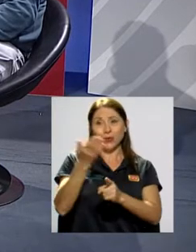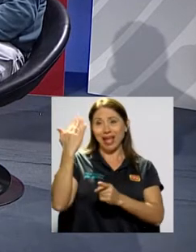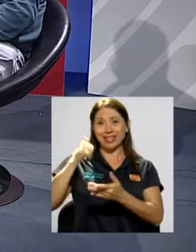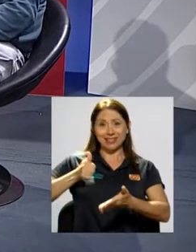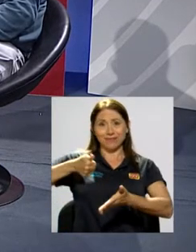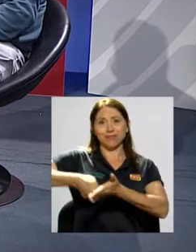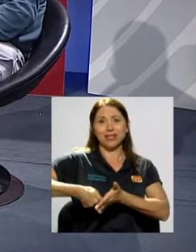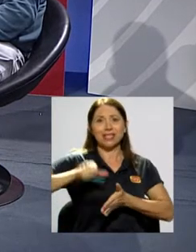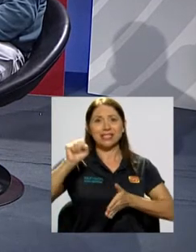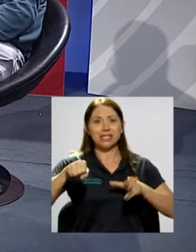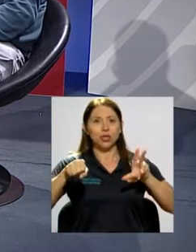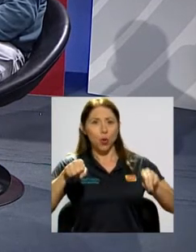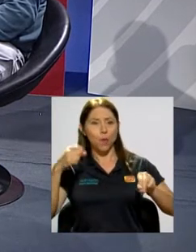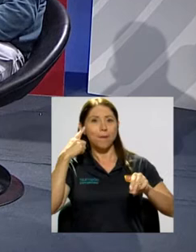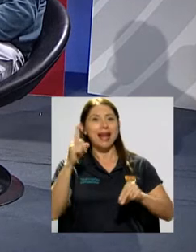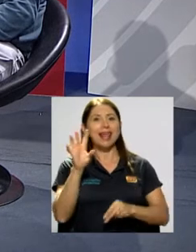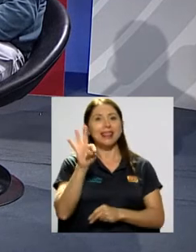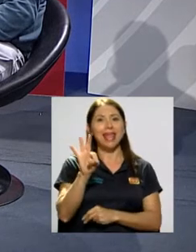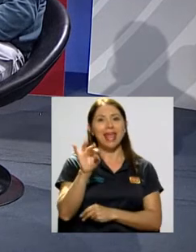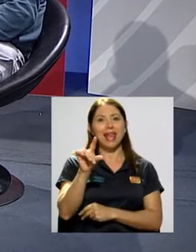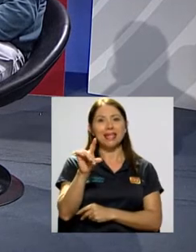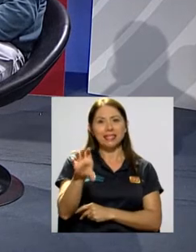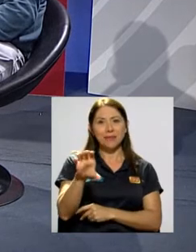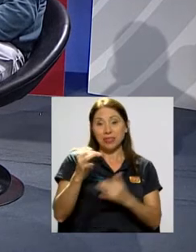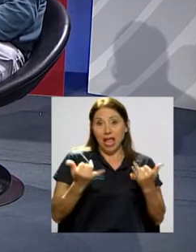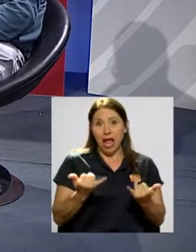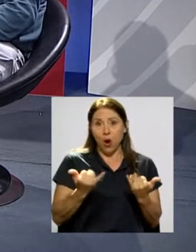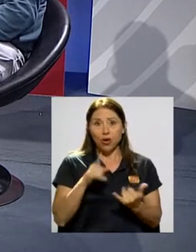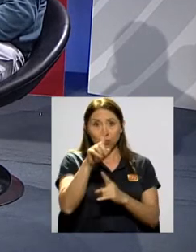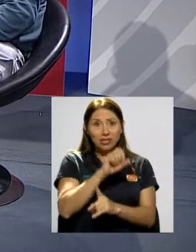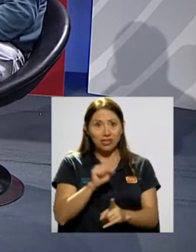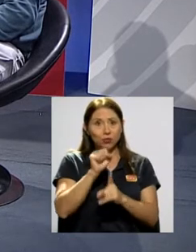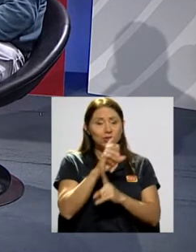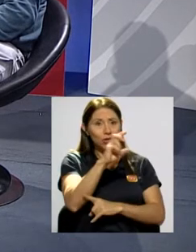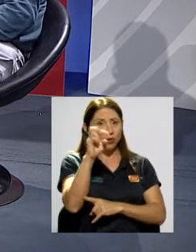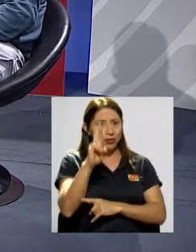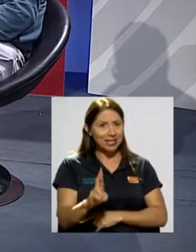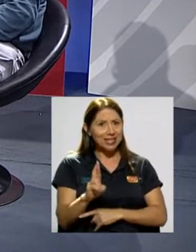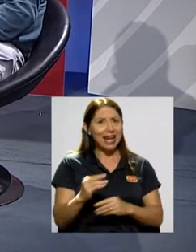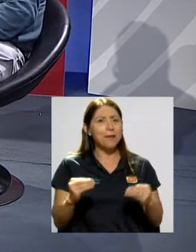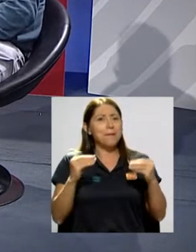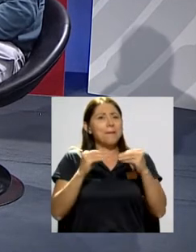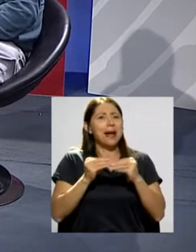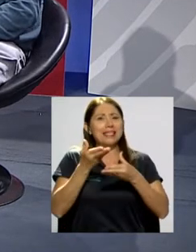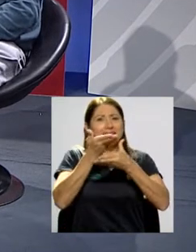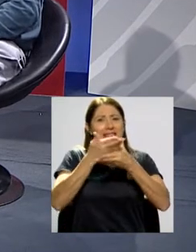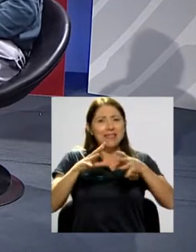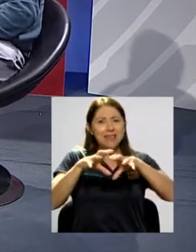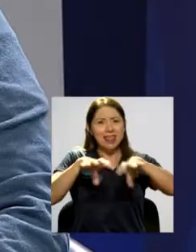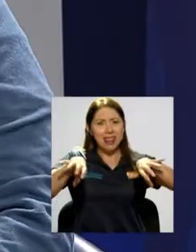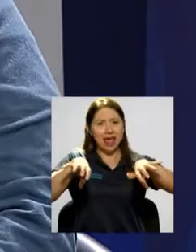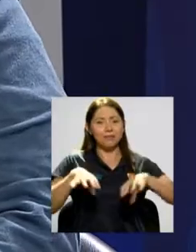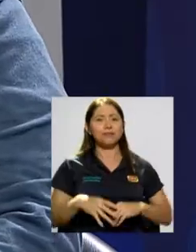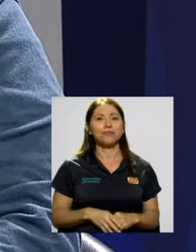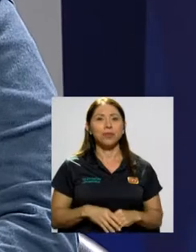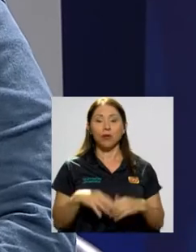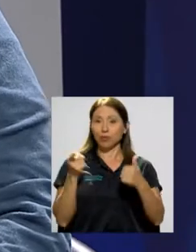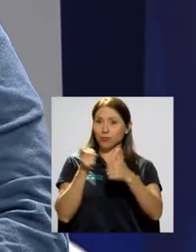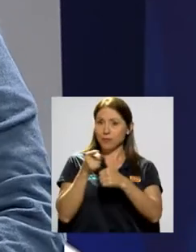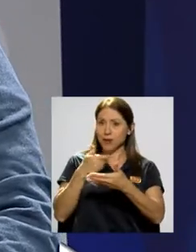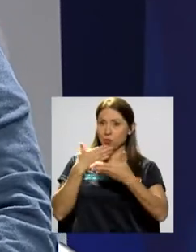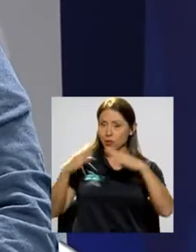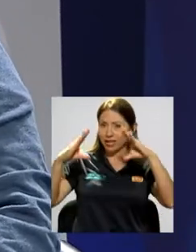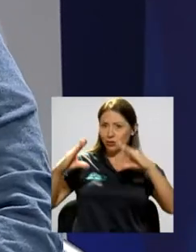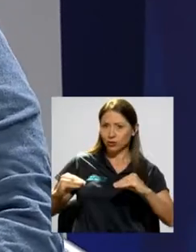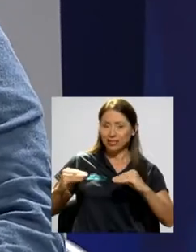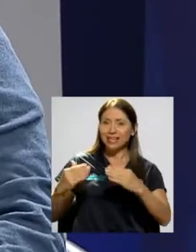TLC, esta podría ser también una de las situaciones en donde Costa Rica ha estado más dividida? Bueno, en primer lugar, buenas